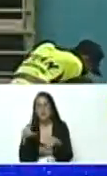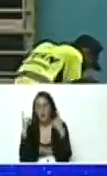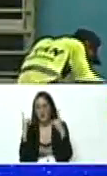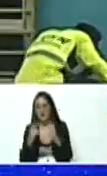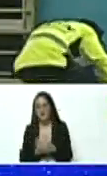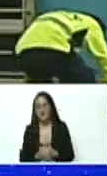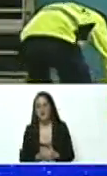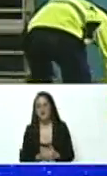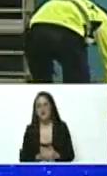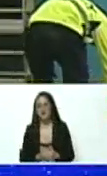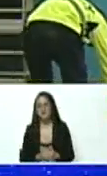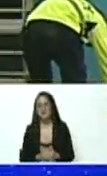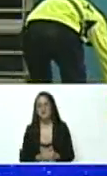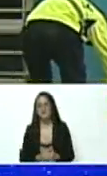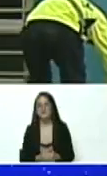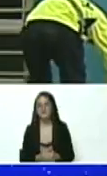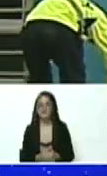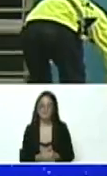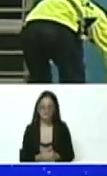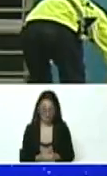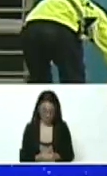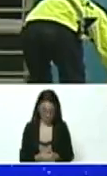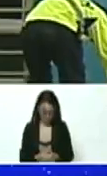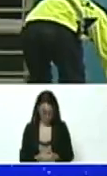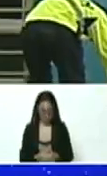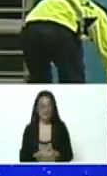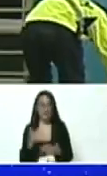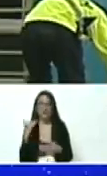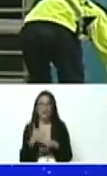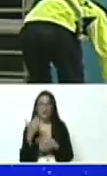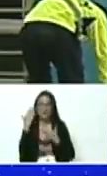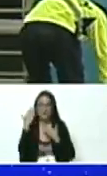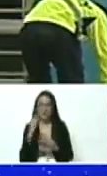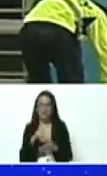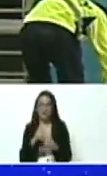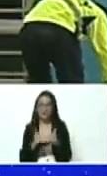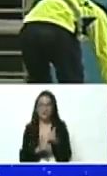Guaira. Igualmente queremos